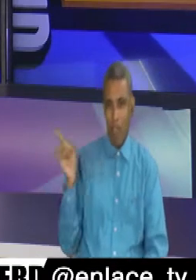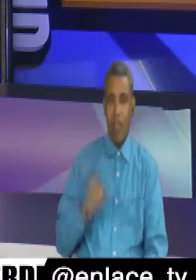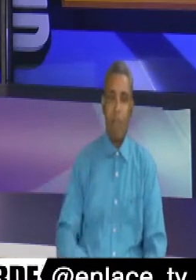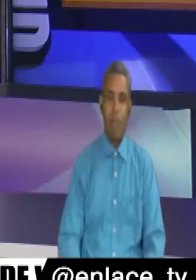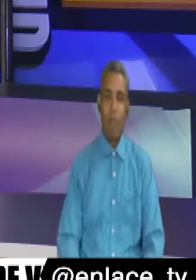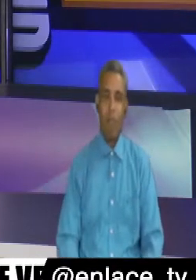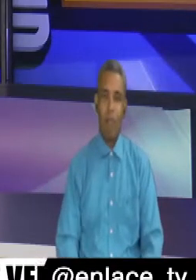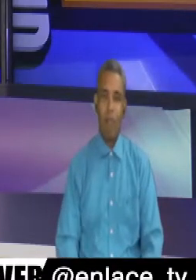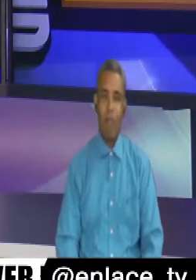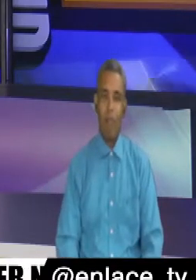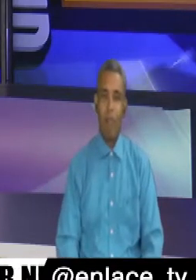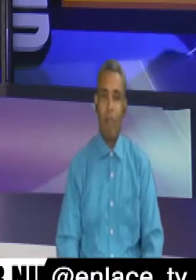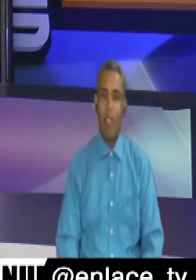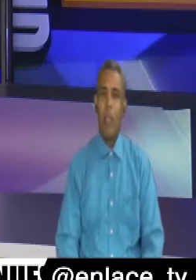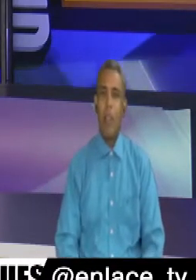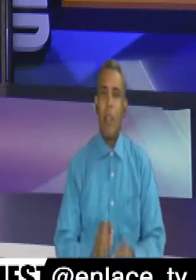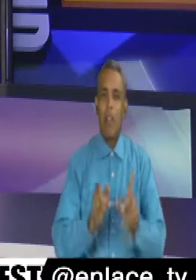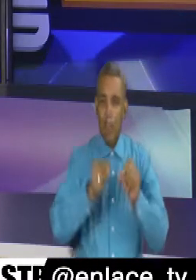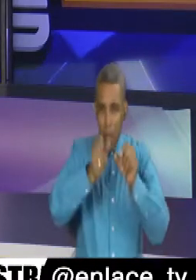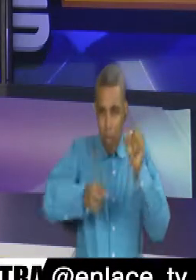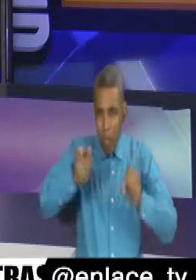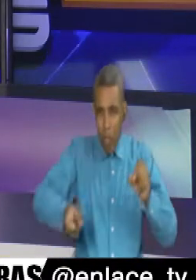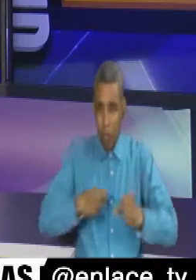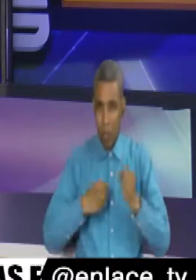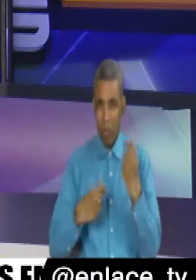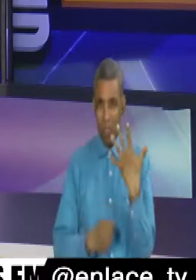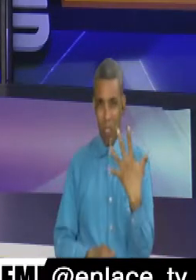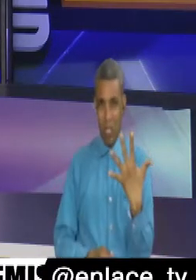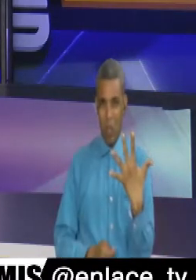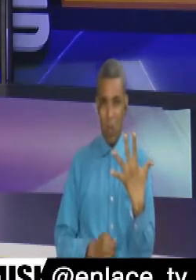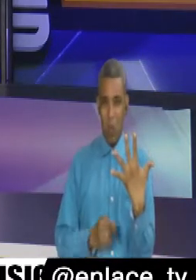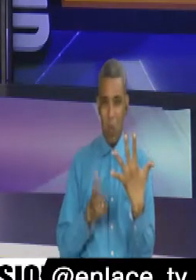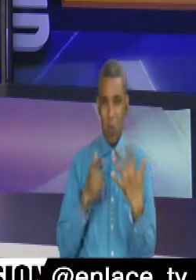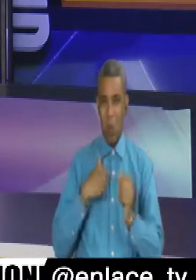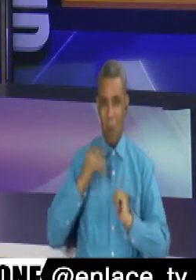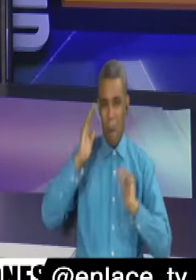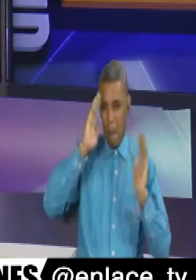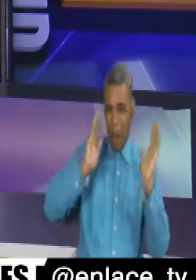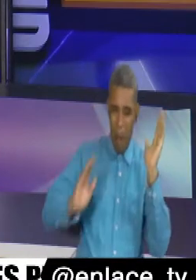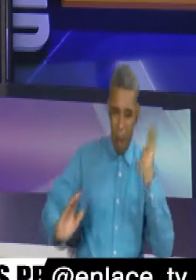este trágico accidente son atendidos a esta hora en la Clínica Magdalena.